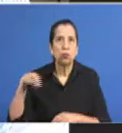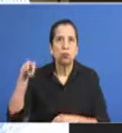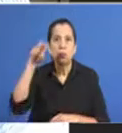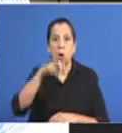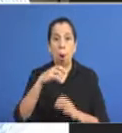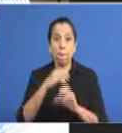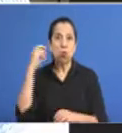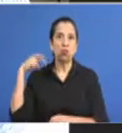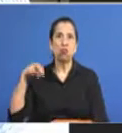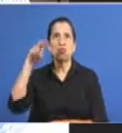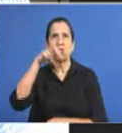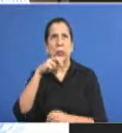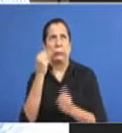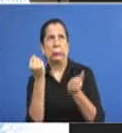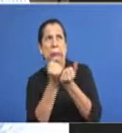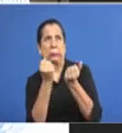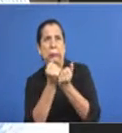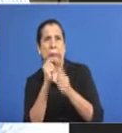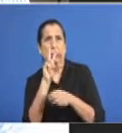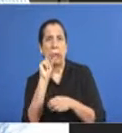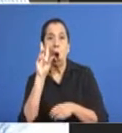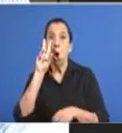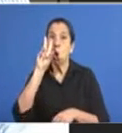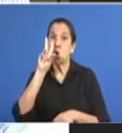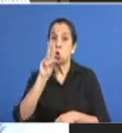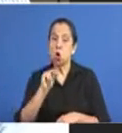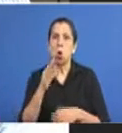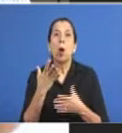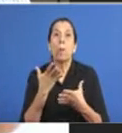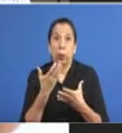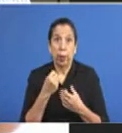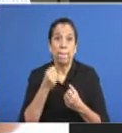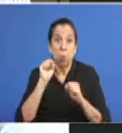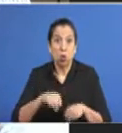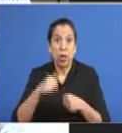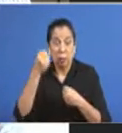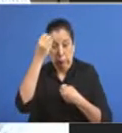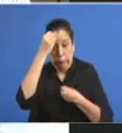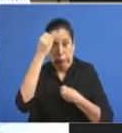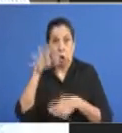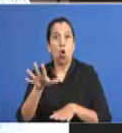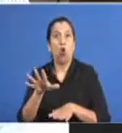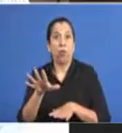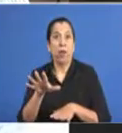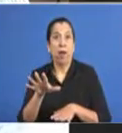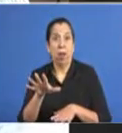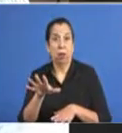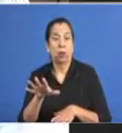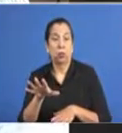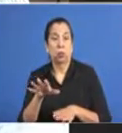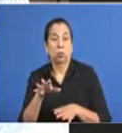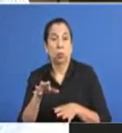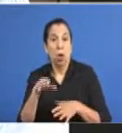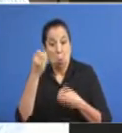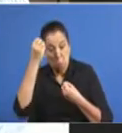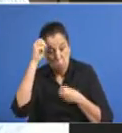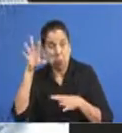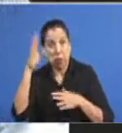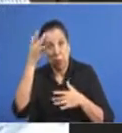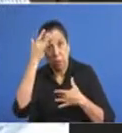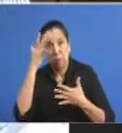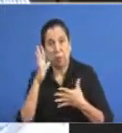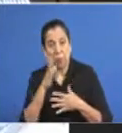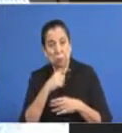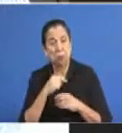aglomeración de personas. ¿Por qué? Porque estamos propensos a contagiarnos de la enfermedad y llevarlas a la